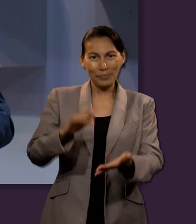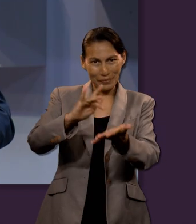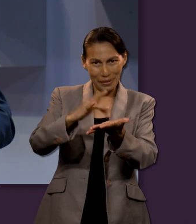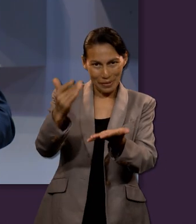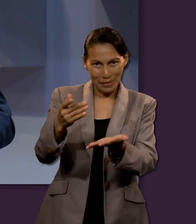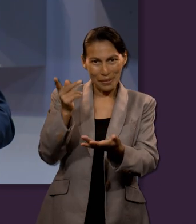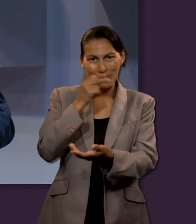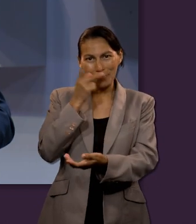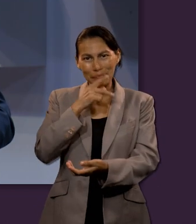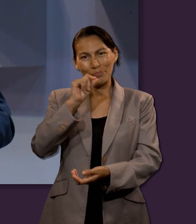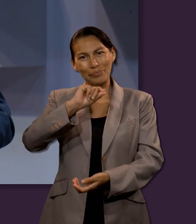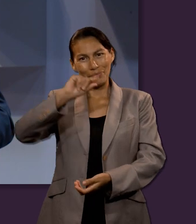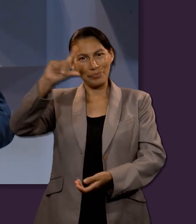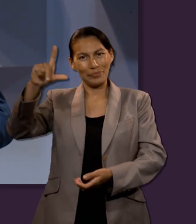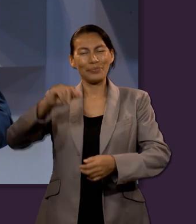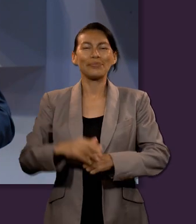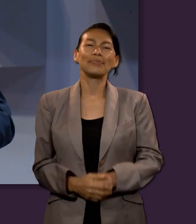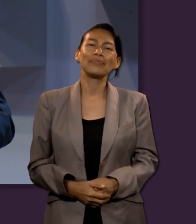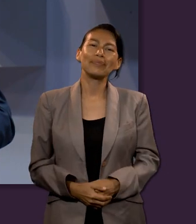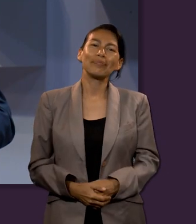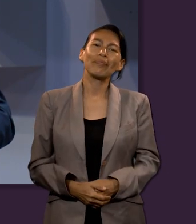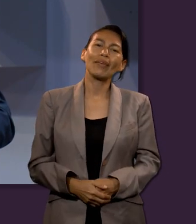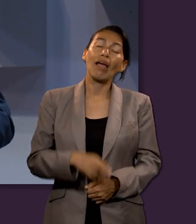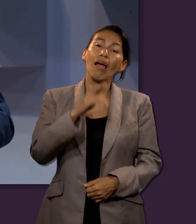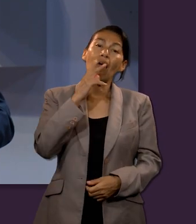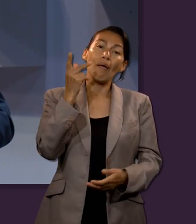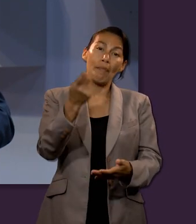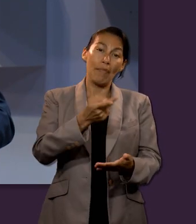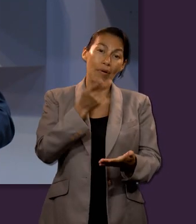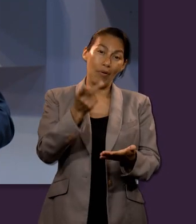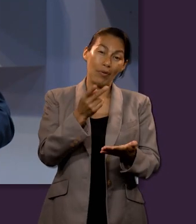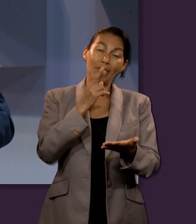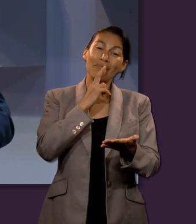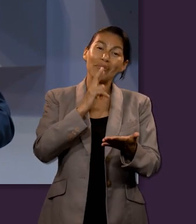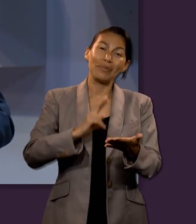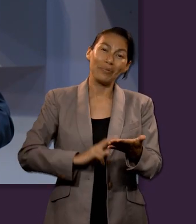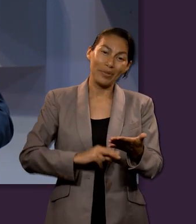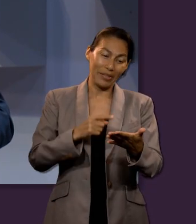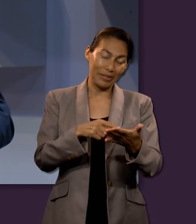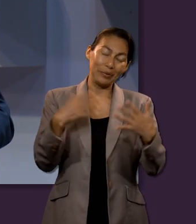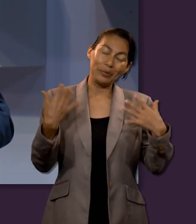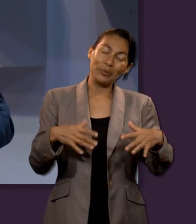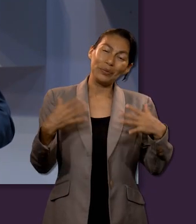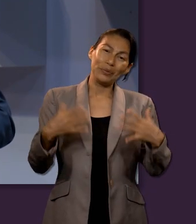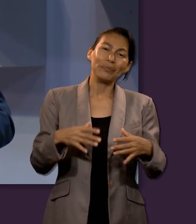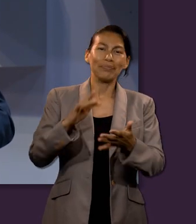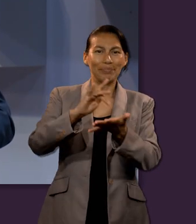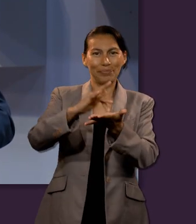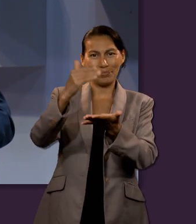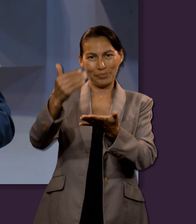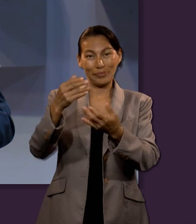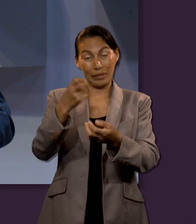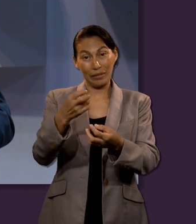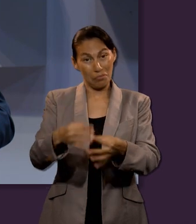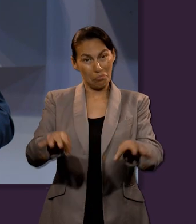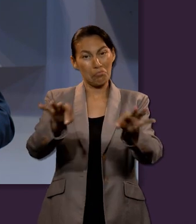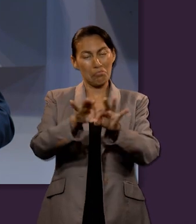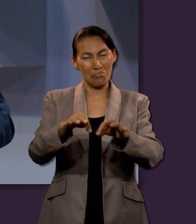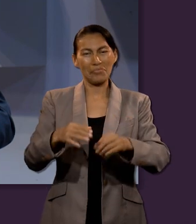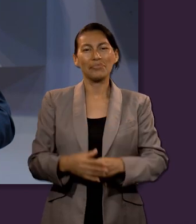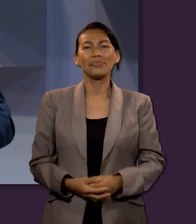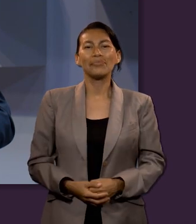muchas gracias al experto por contestar nos esta pregunta tan importante que tenemos para